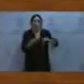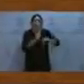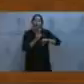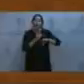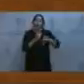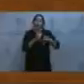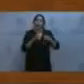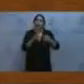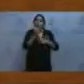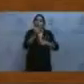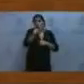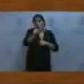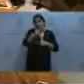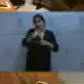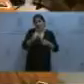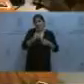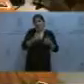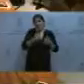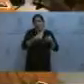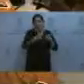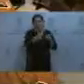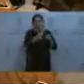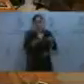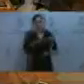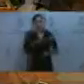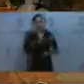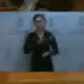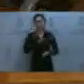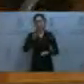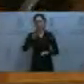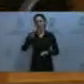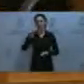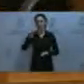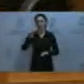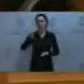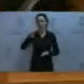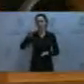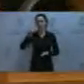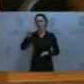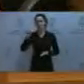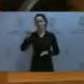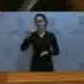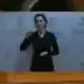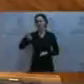intervención, pero esto es lo que hay, señora. Señoría, su tiempo concluido. Señor Cuervas. Gracias.